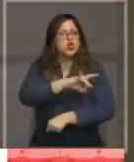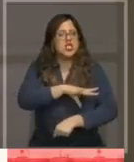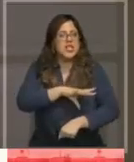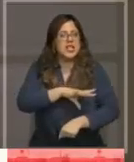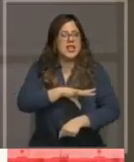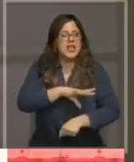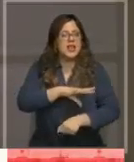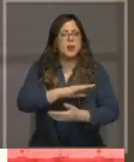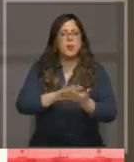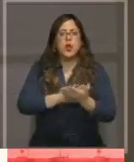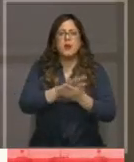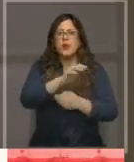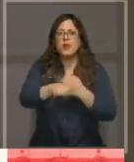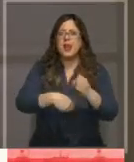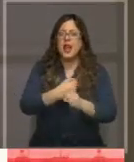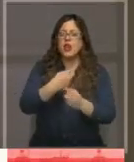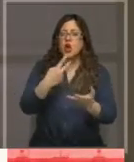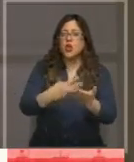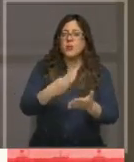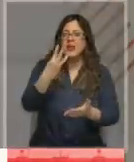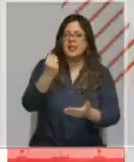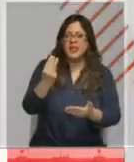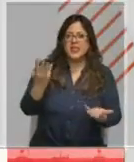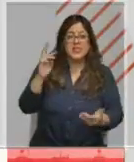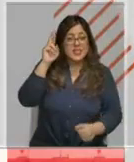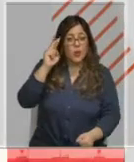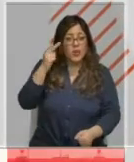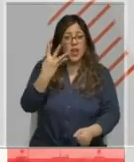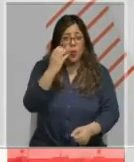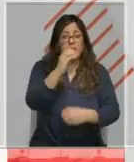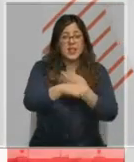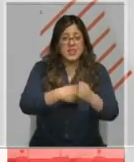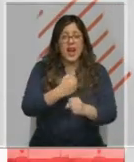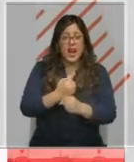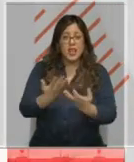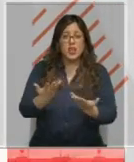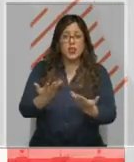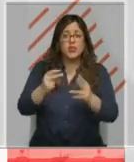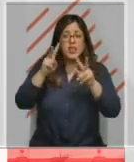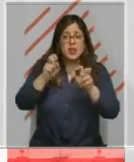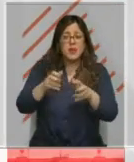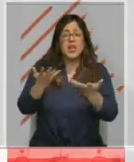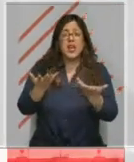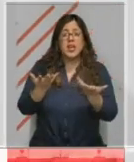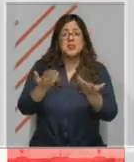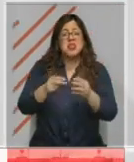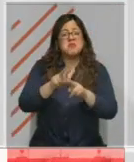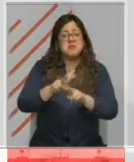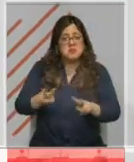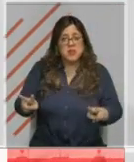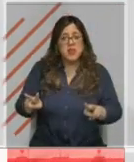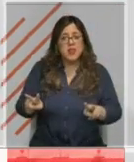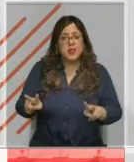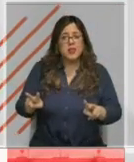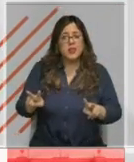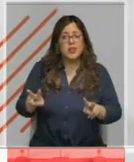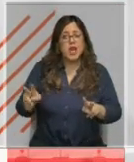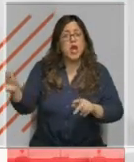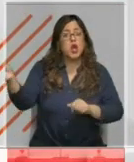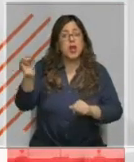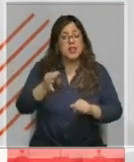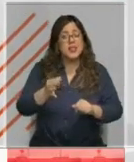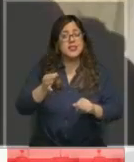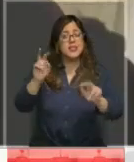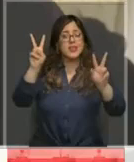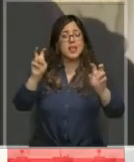del 2013, ¿te acuerdas de los 40 años, los cómplices pasivos? Y por lo tanto, como se dice en el mundo de los estudios,